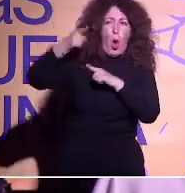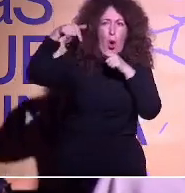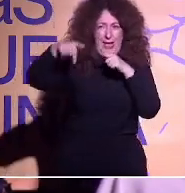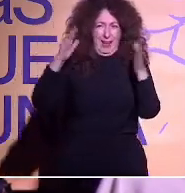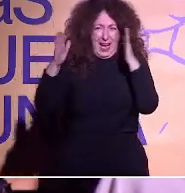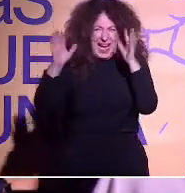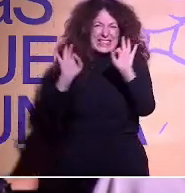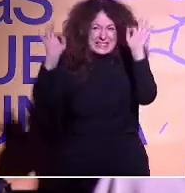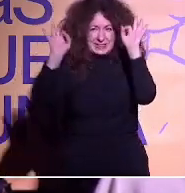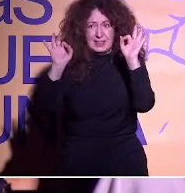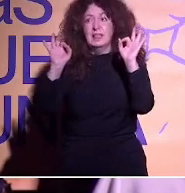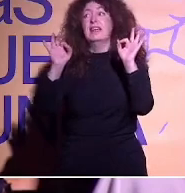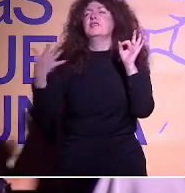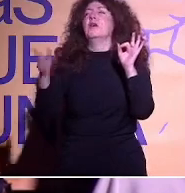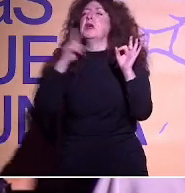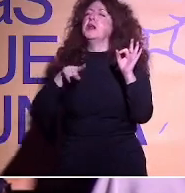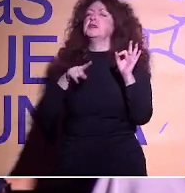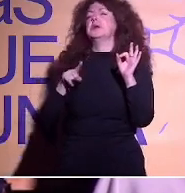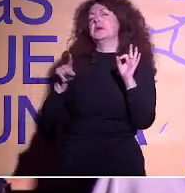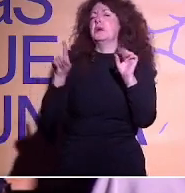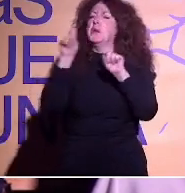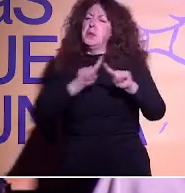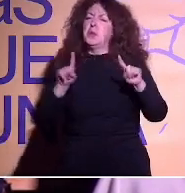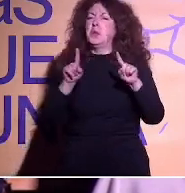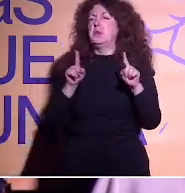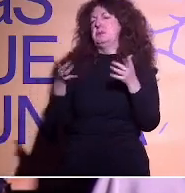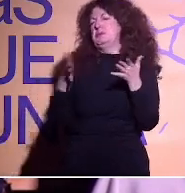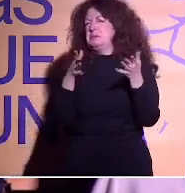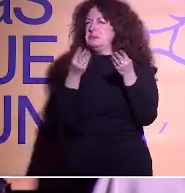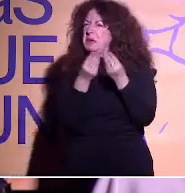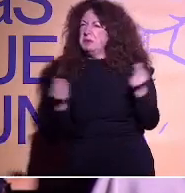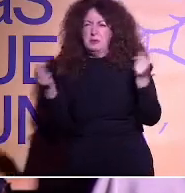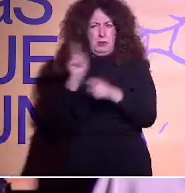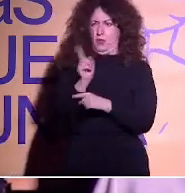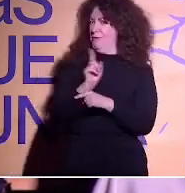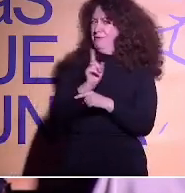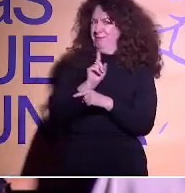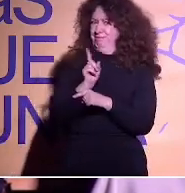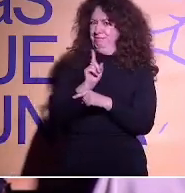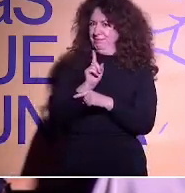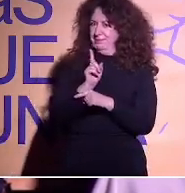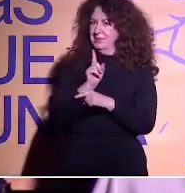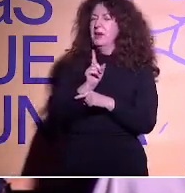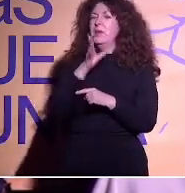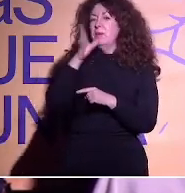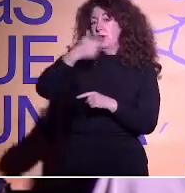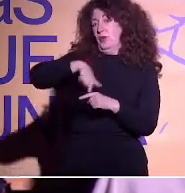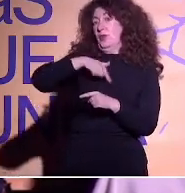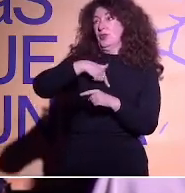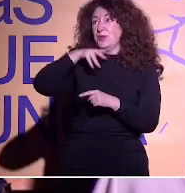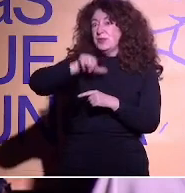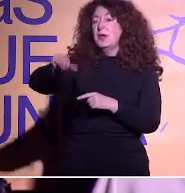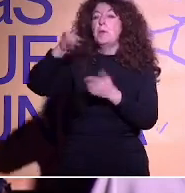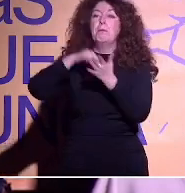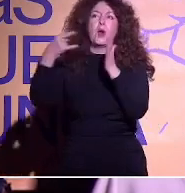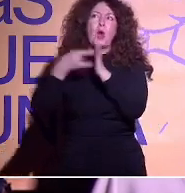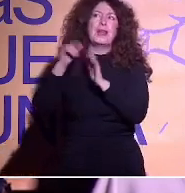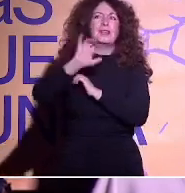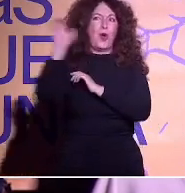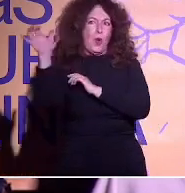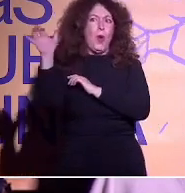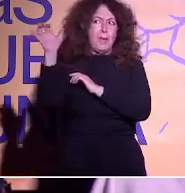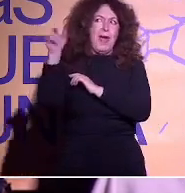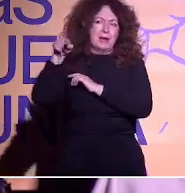no nos podemos permitir la tibieza por eso porque nos estamos jugando el proyecto europeo y con